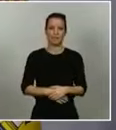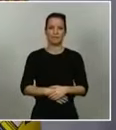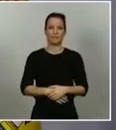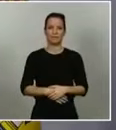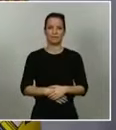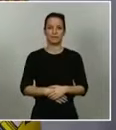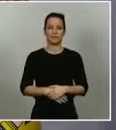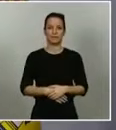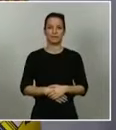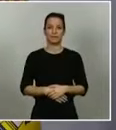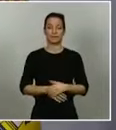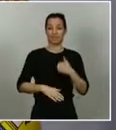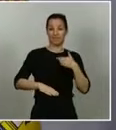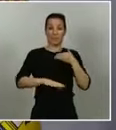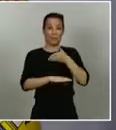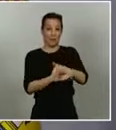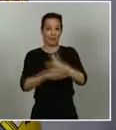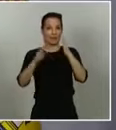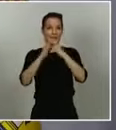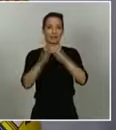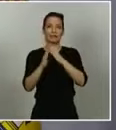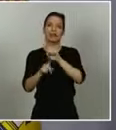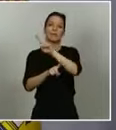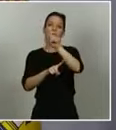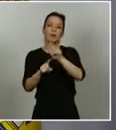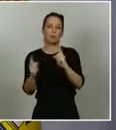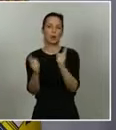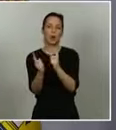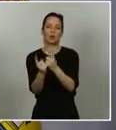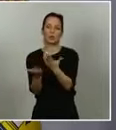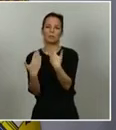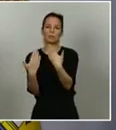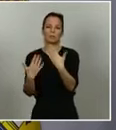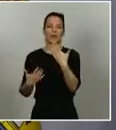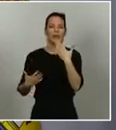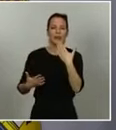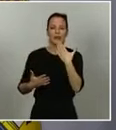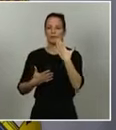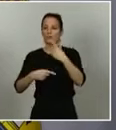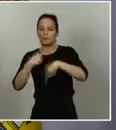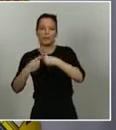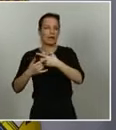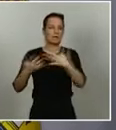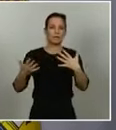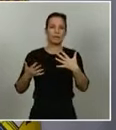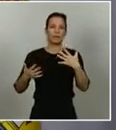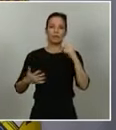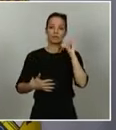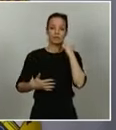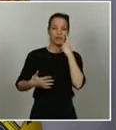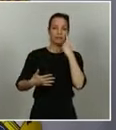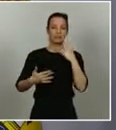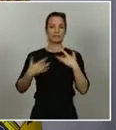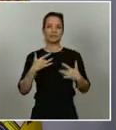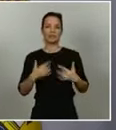breve cuestionario con información demográfica, así como sobre el diagnóstico, los síntomas y los factores de riesgo de